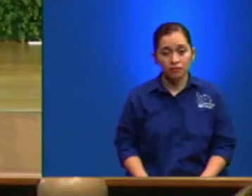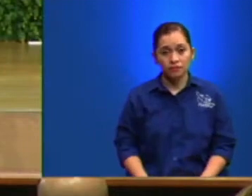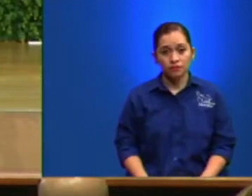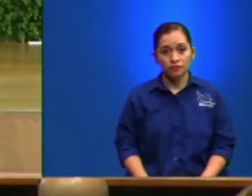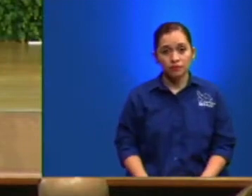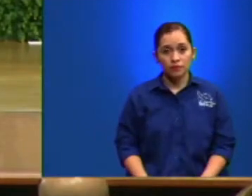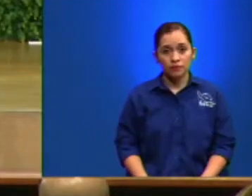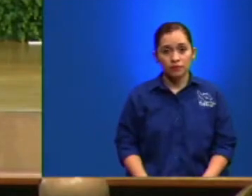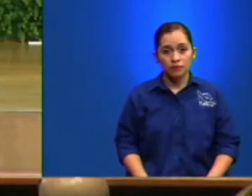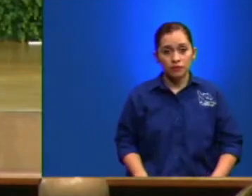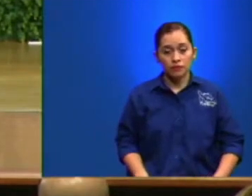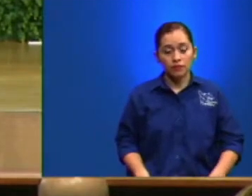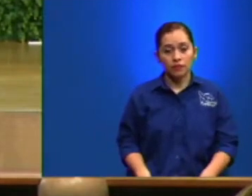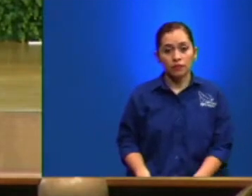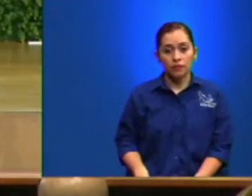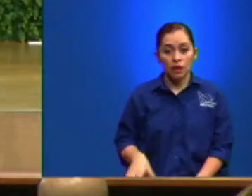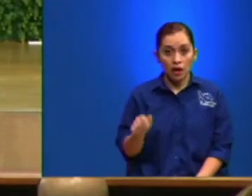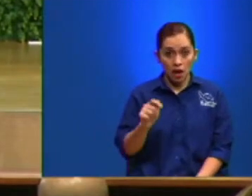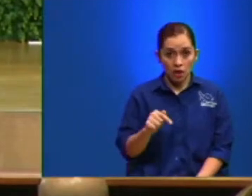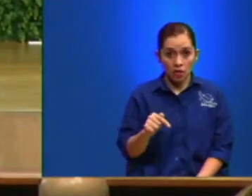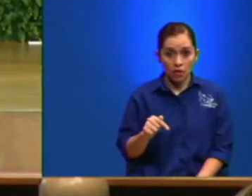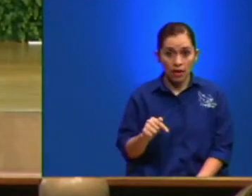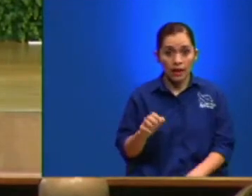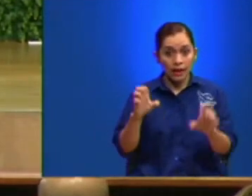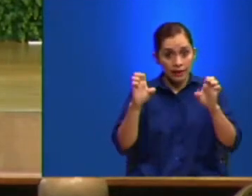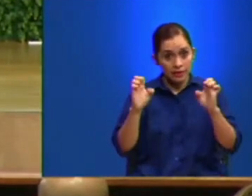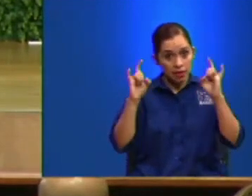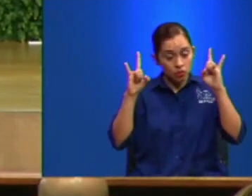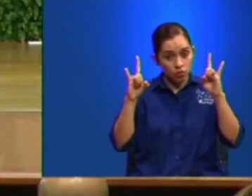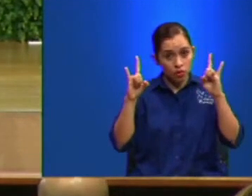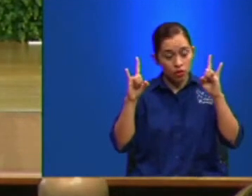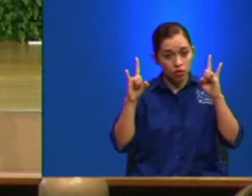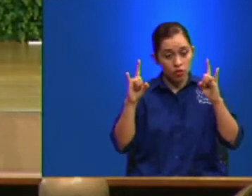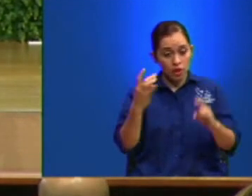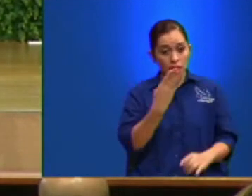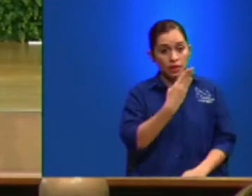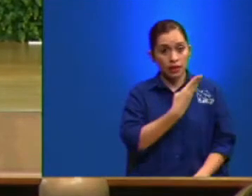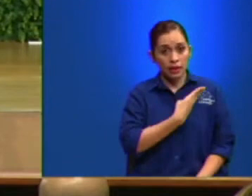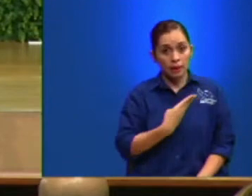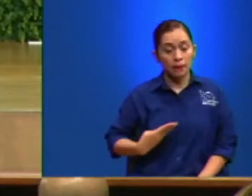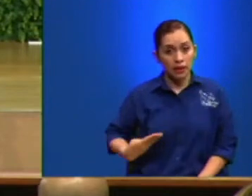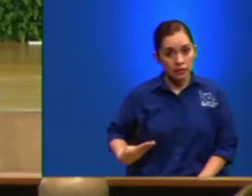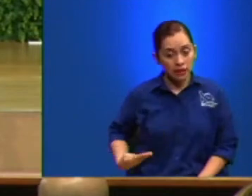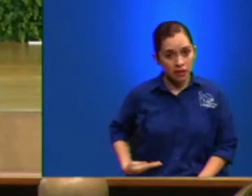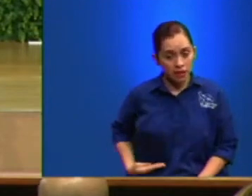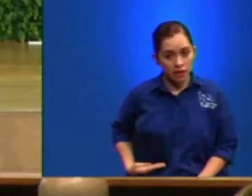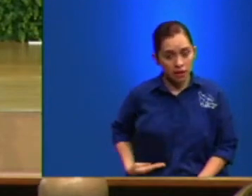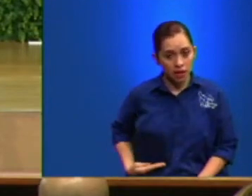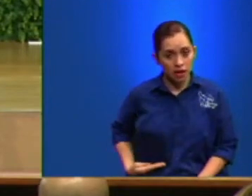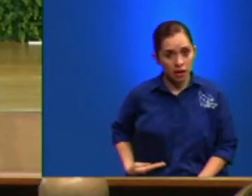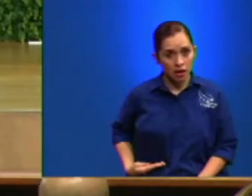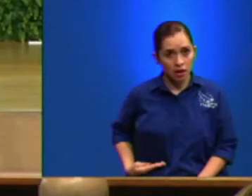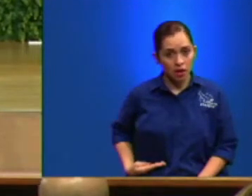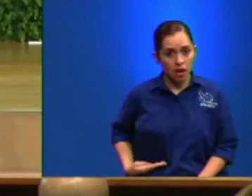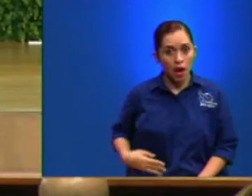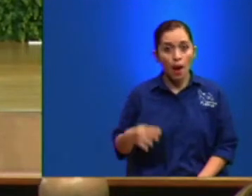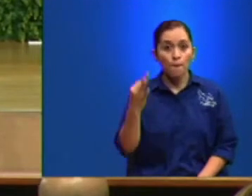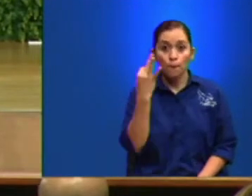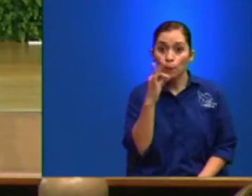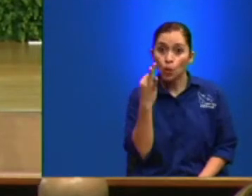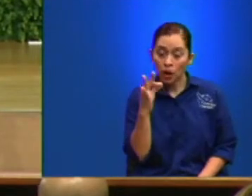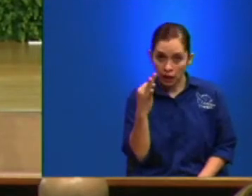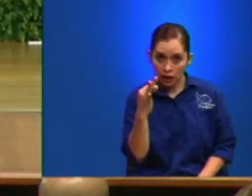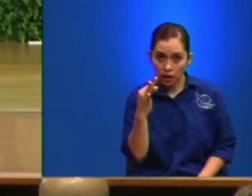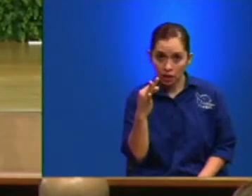presidenta kamala harris porque se va a ausentar bailén y el presidente por una